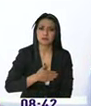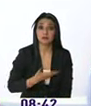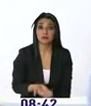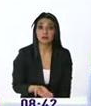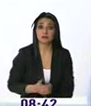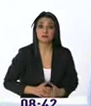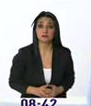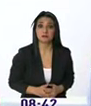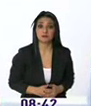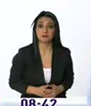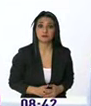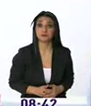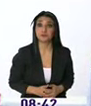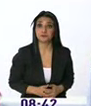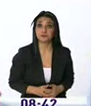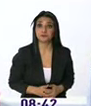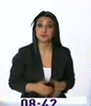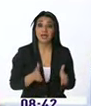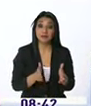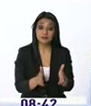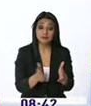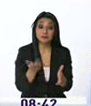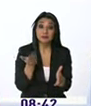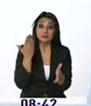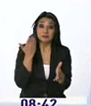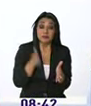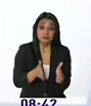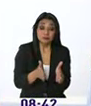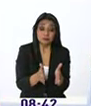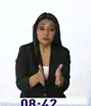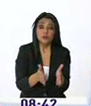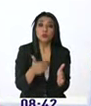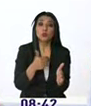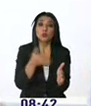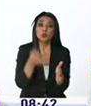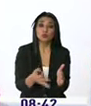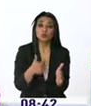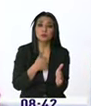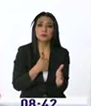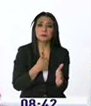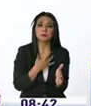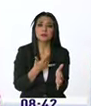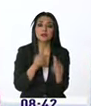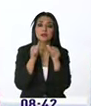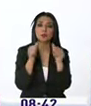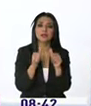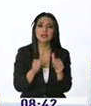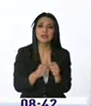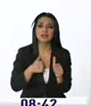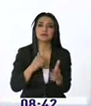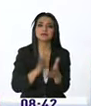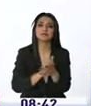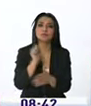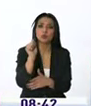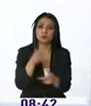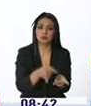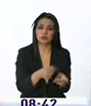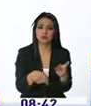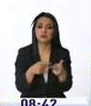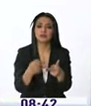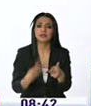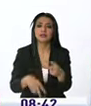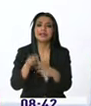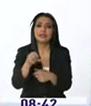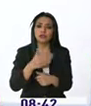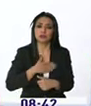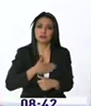propiedad, en el que había recién puesto ahí los restos de la abuelita de mi esposa, los restos de un hijito